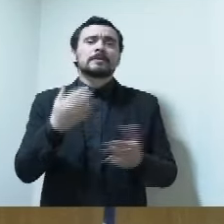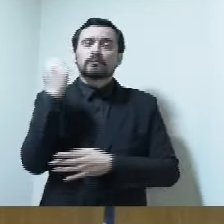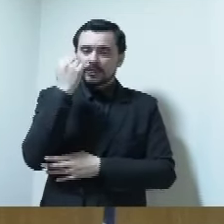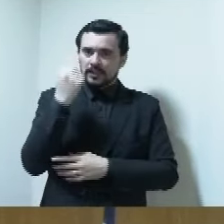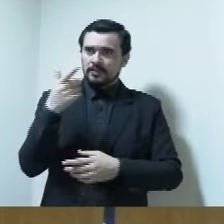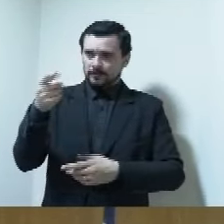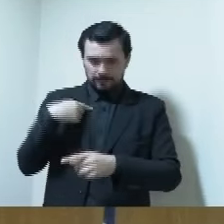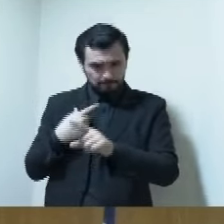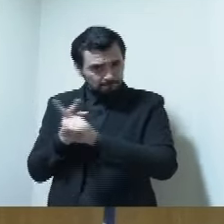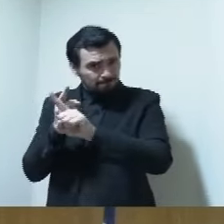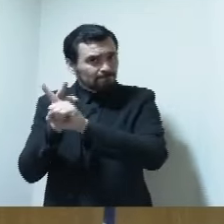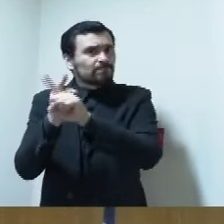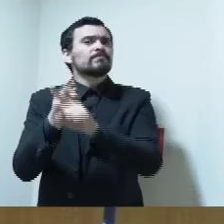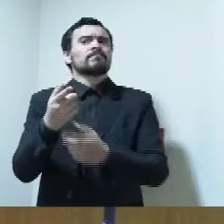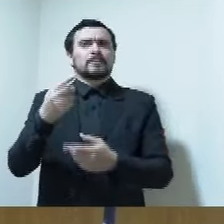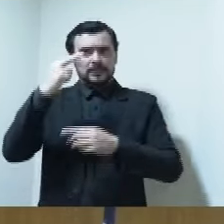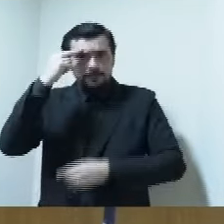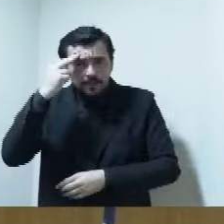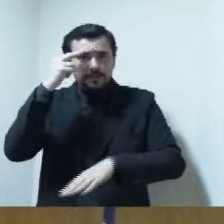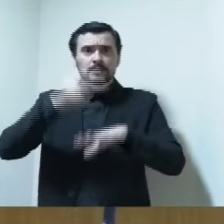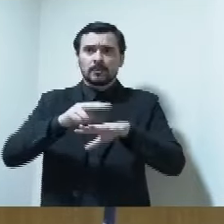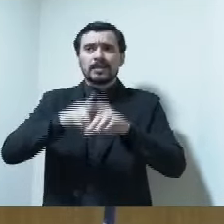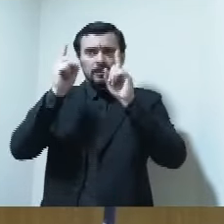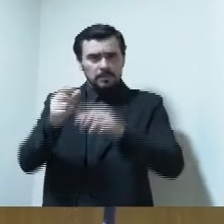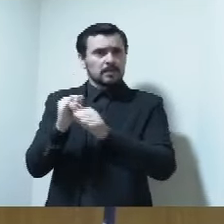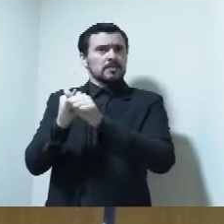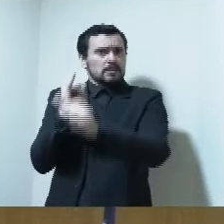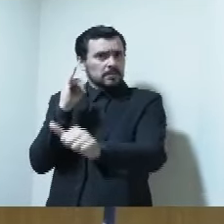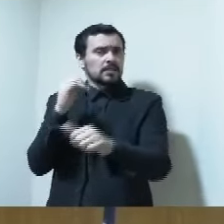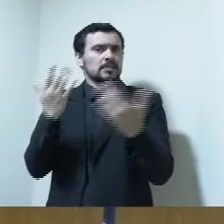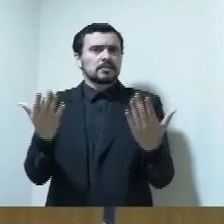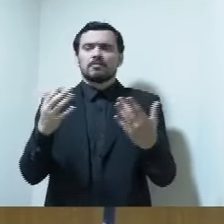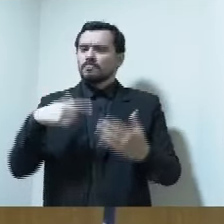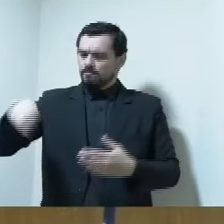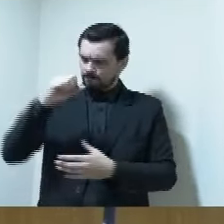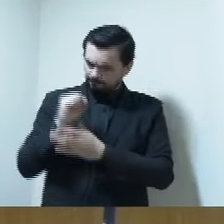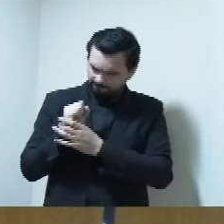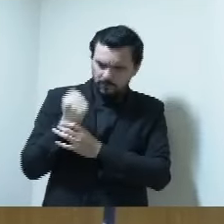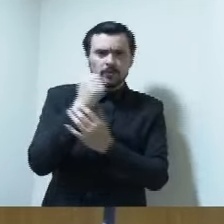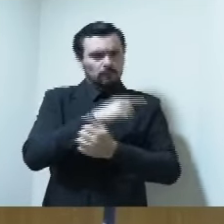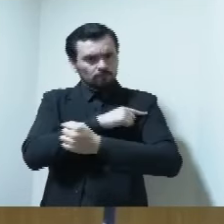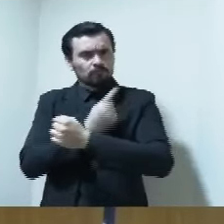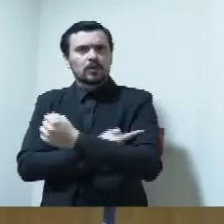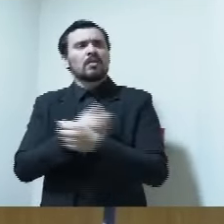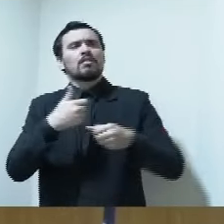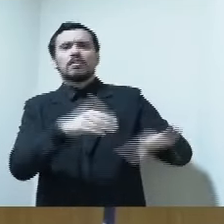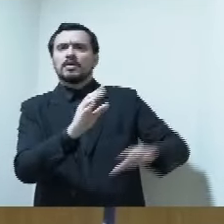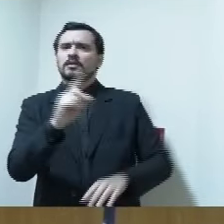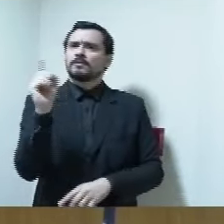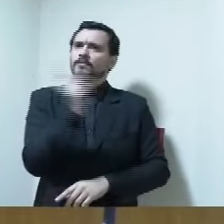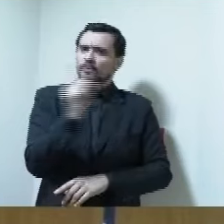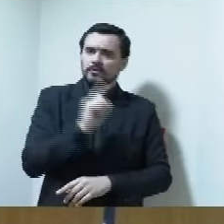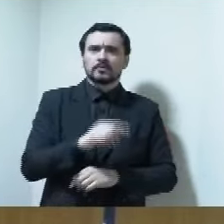sus intereses, por su soberanía y por su independencia con todas nuestras fuerzas y no entregándolos a otros